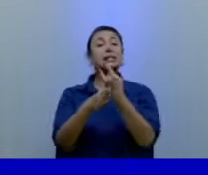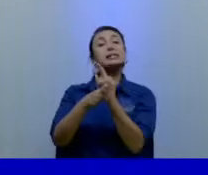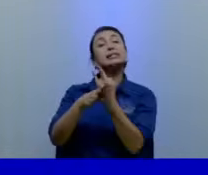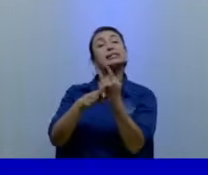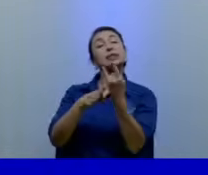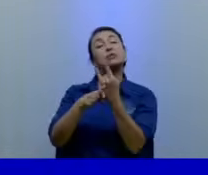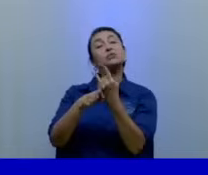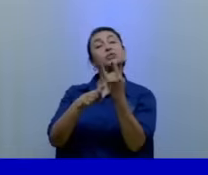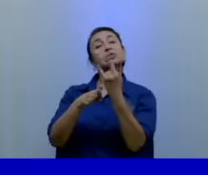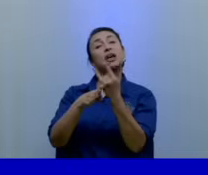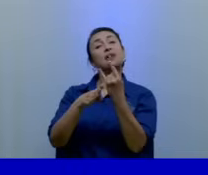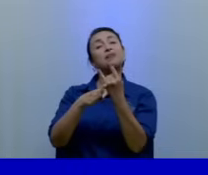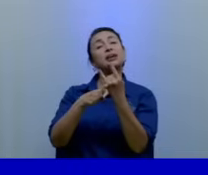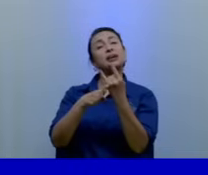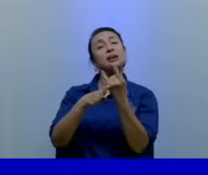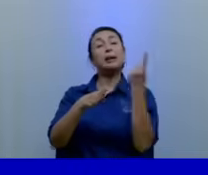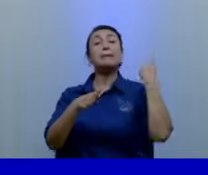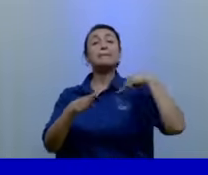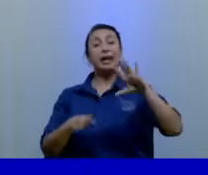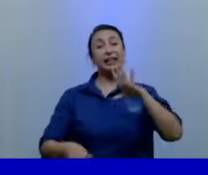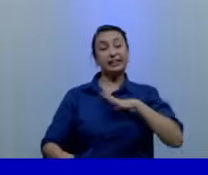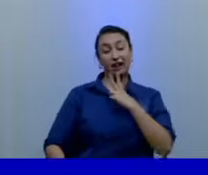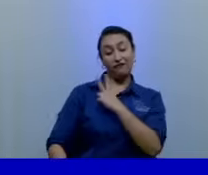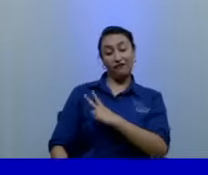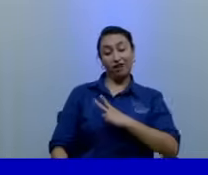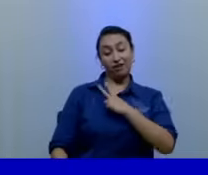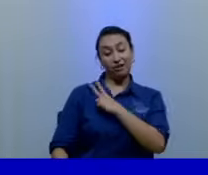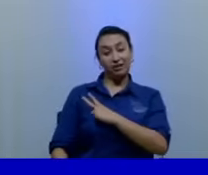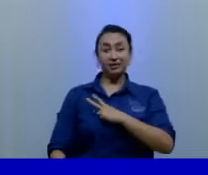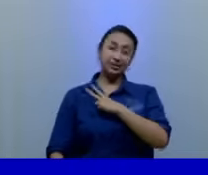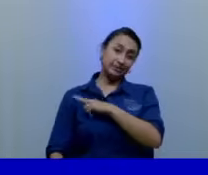que adquiría tanto valor. Servía de antiséptico.